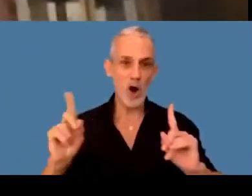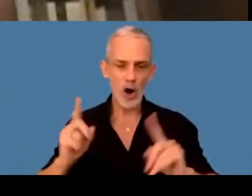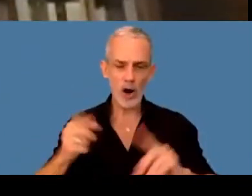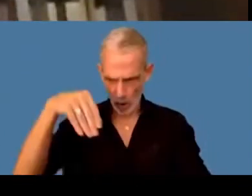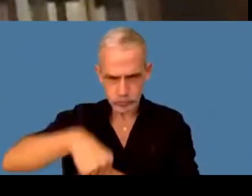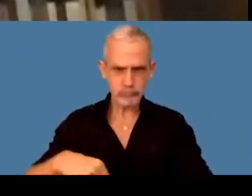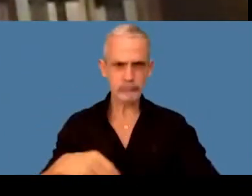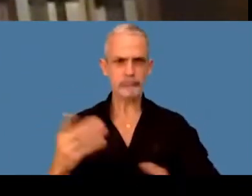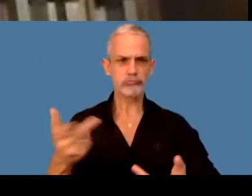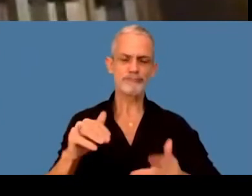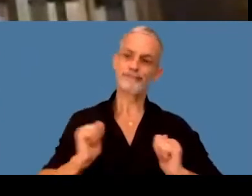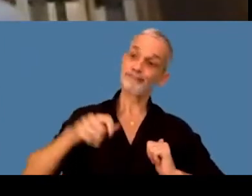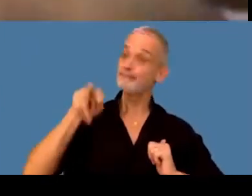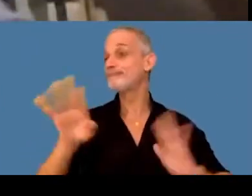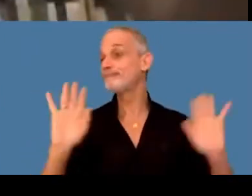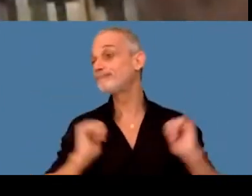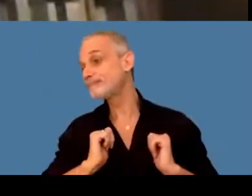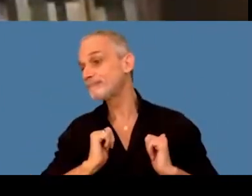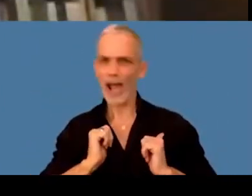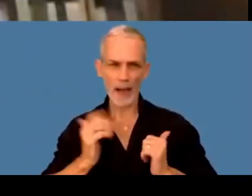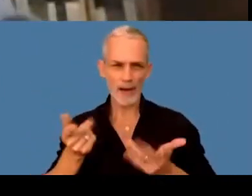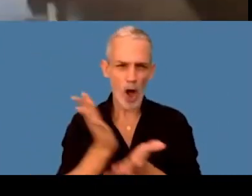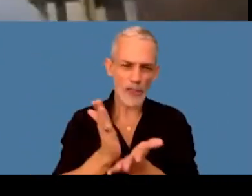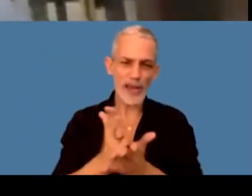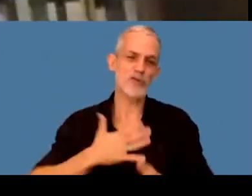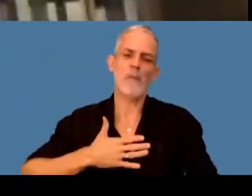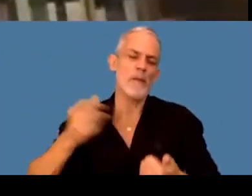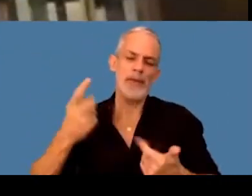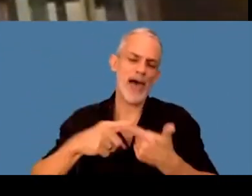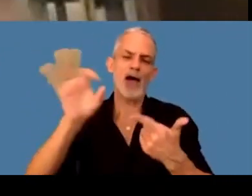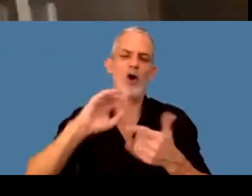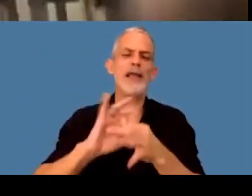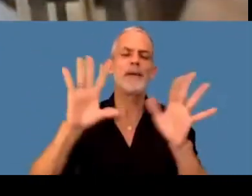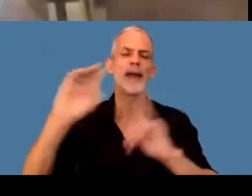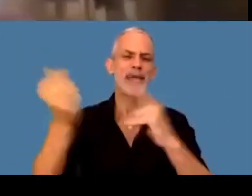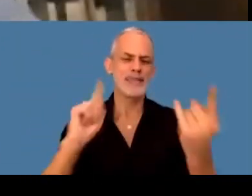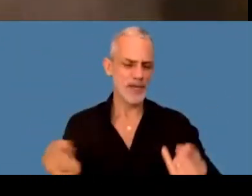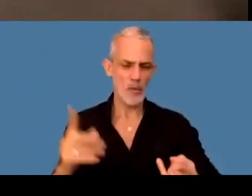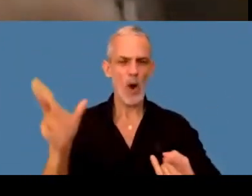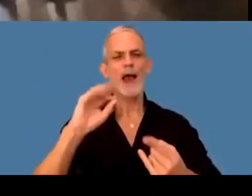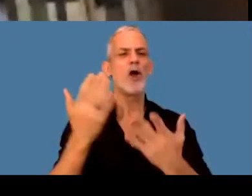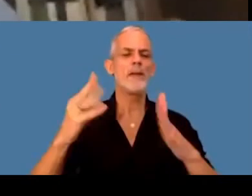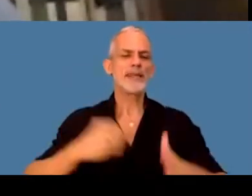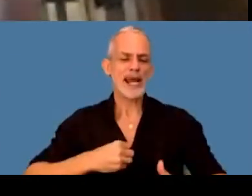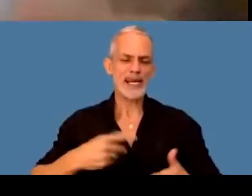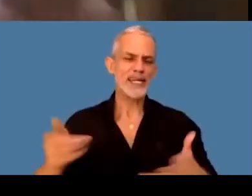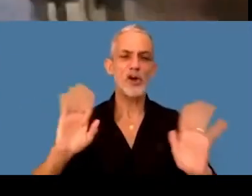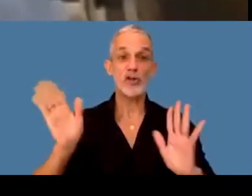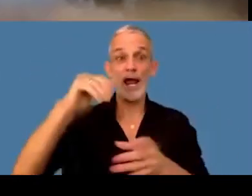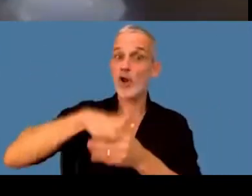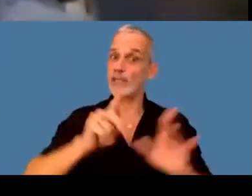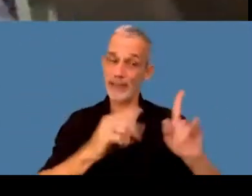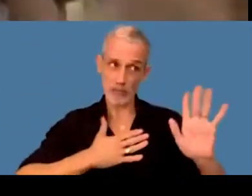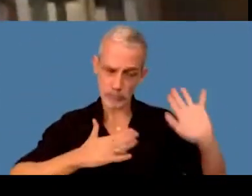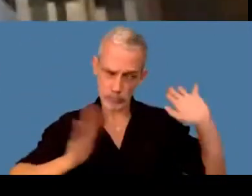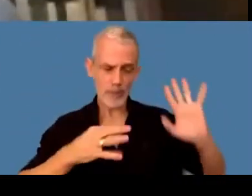es como en términos de derecho de propiedad, libertad individual, libertad religiosa, que yo le digo, che, no te metas conmigo, déjame que